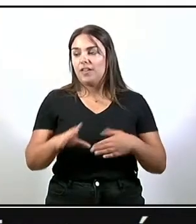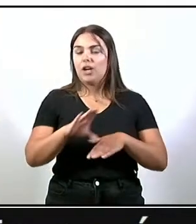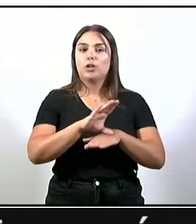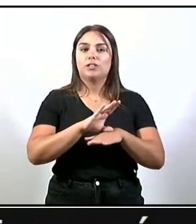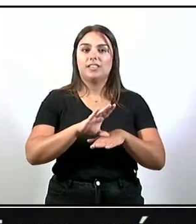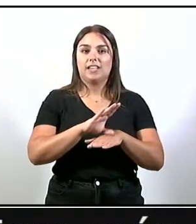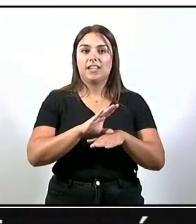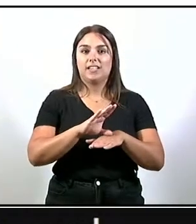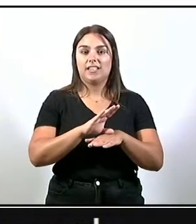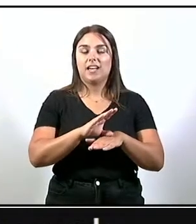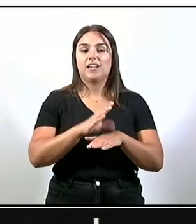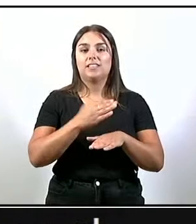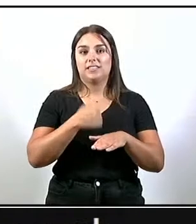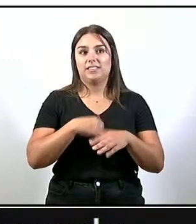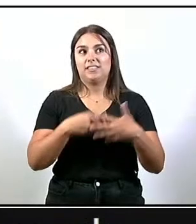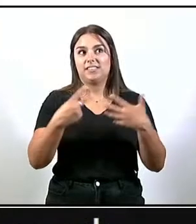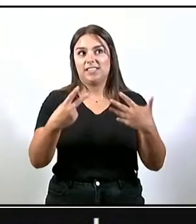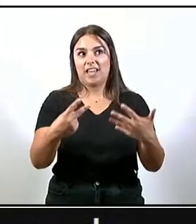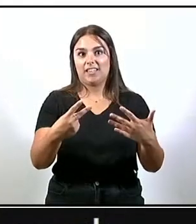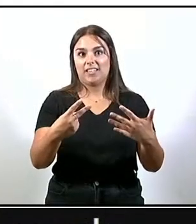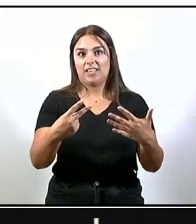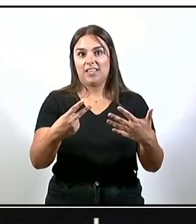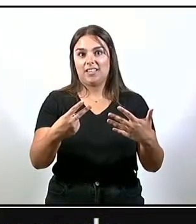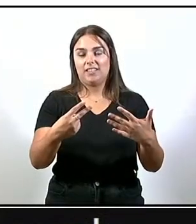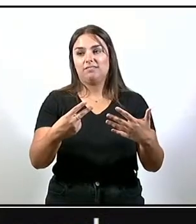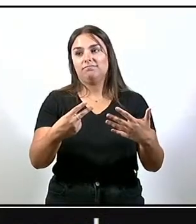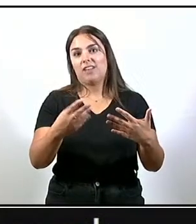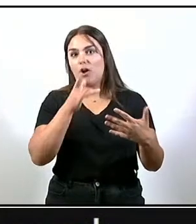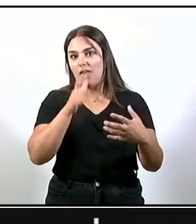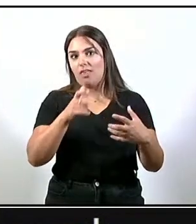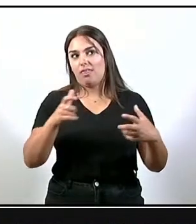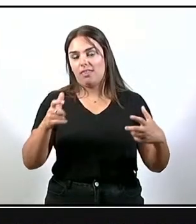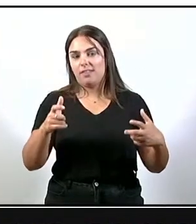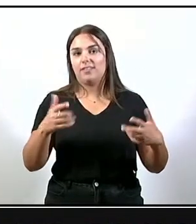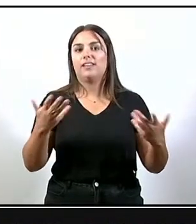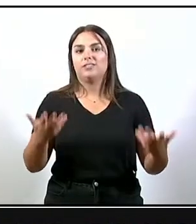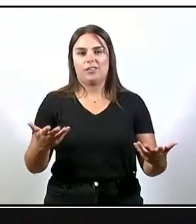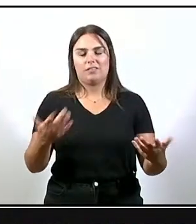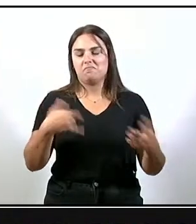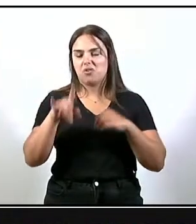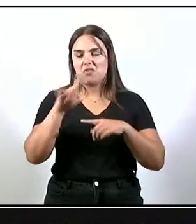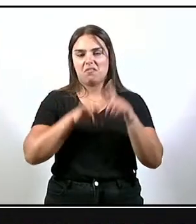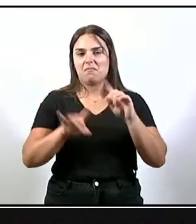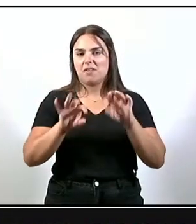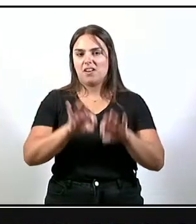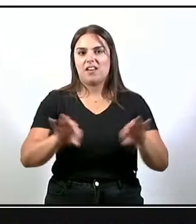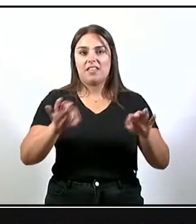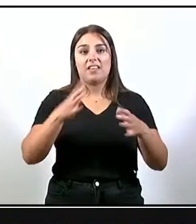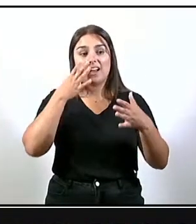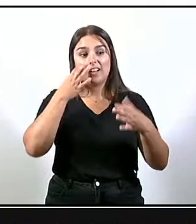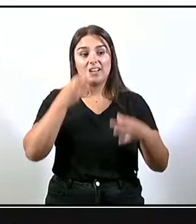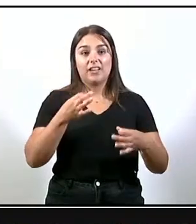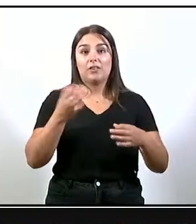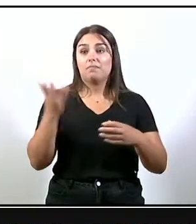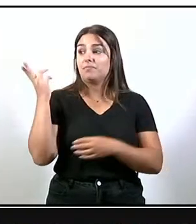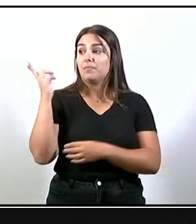ahora somos 7, ¿no? Con lo cual yo creo que a ese respecto no va a haber ningún problema. ¿Qué es lo que ha cambiado el viernes para